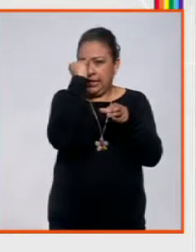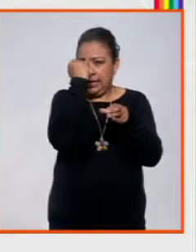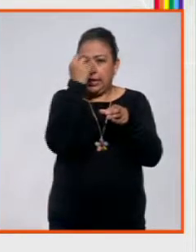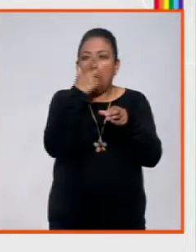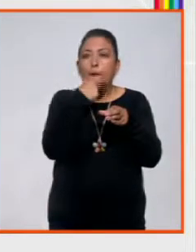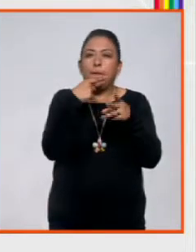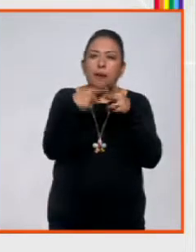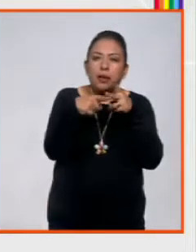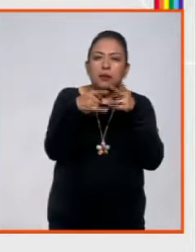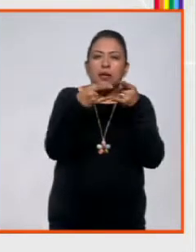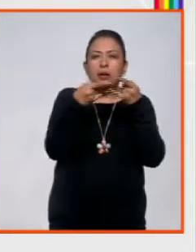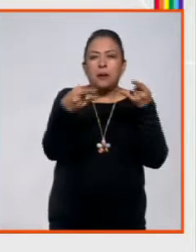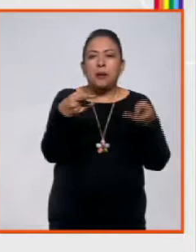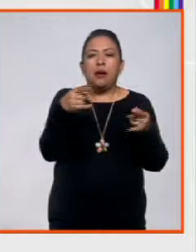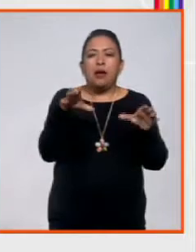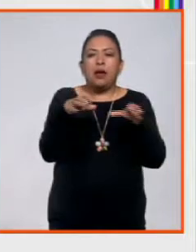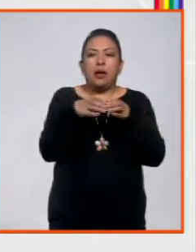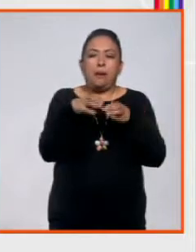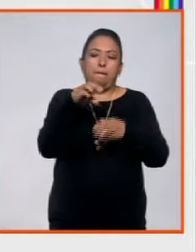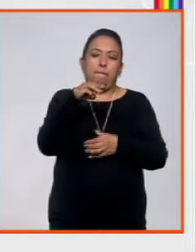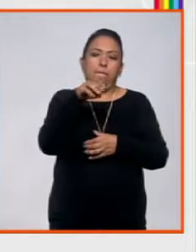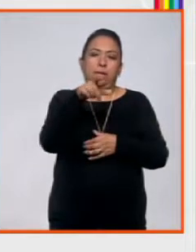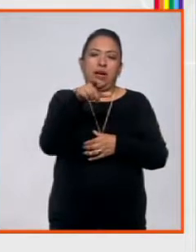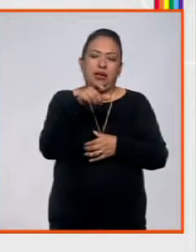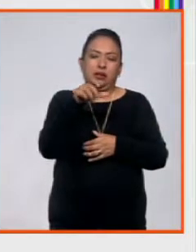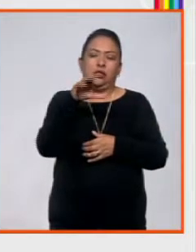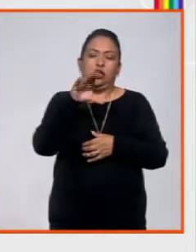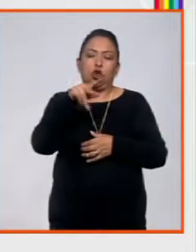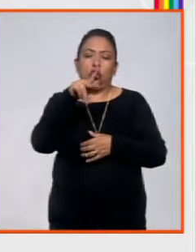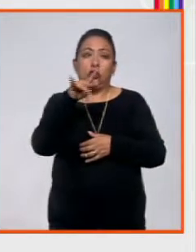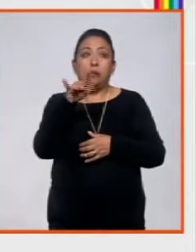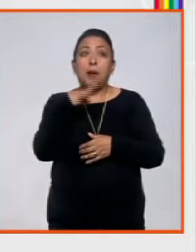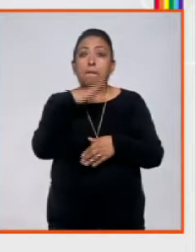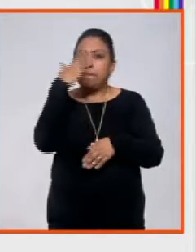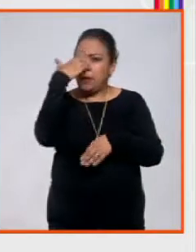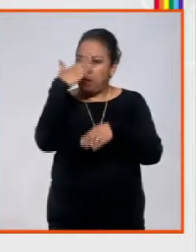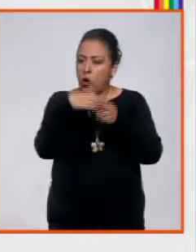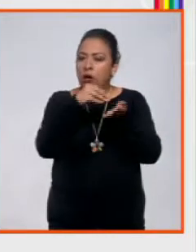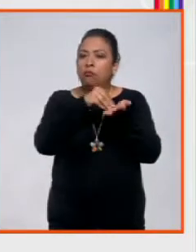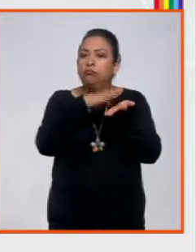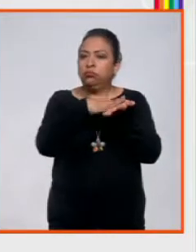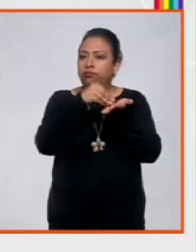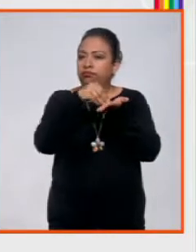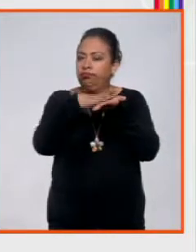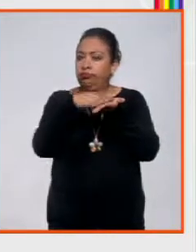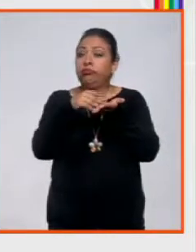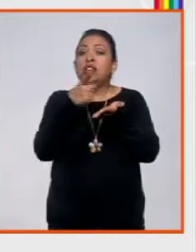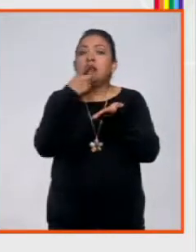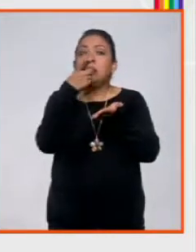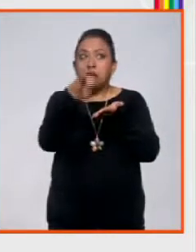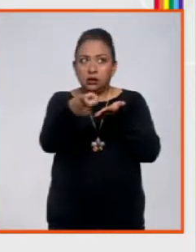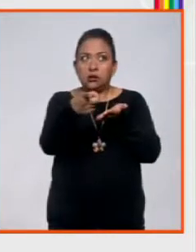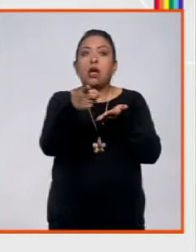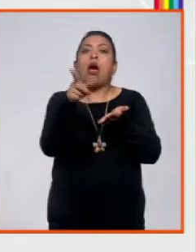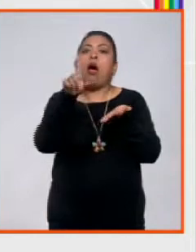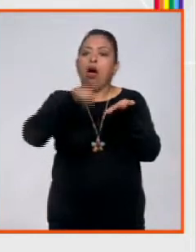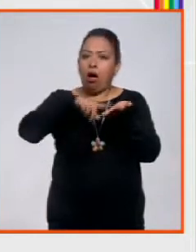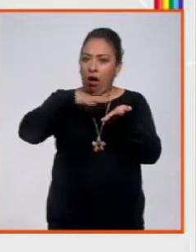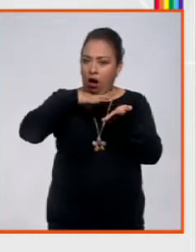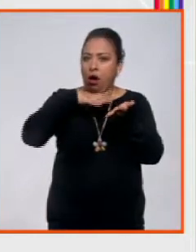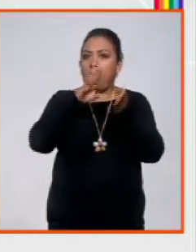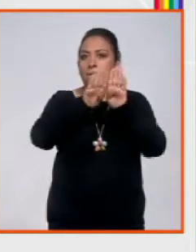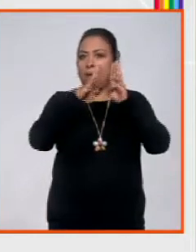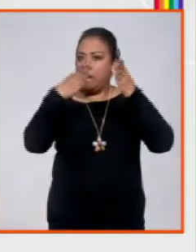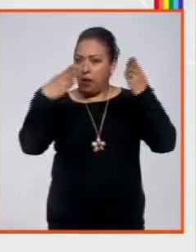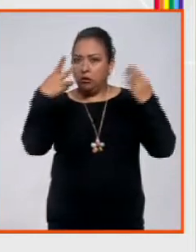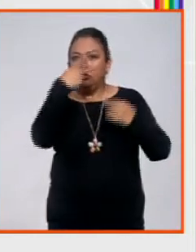e historiador marxista damo darcos anv y en sus memorias también registra que estuvo ahí el cuadro de ribera el